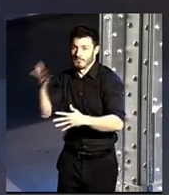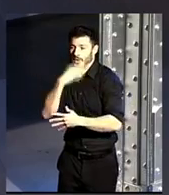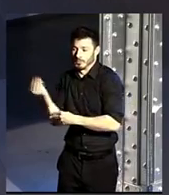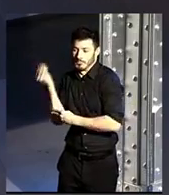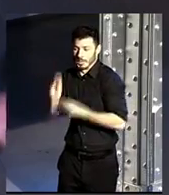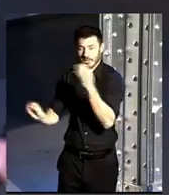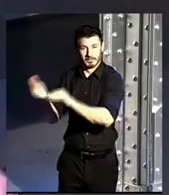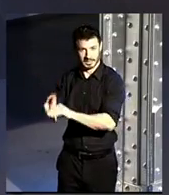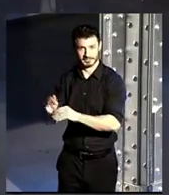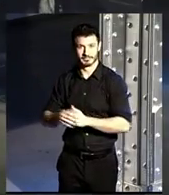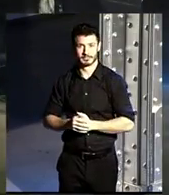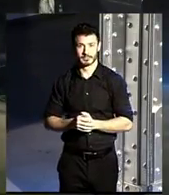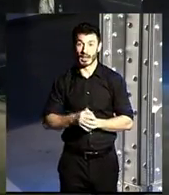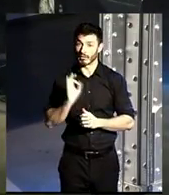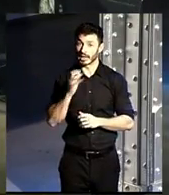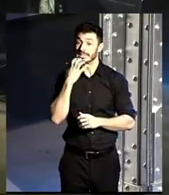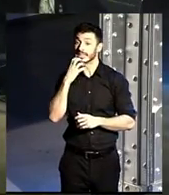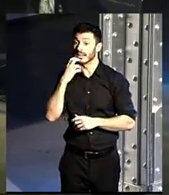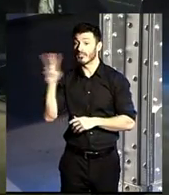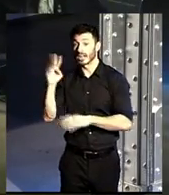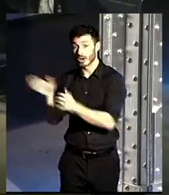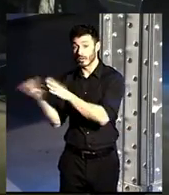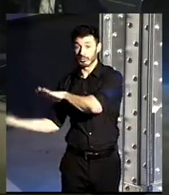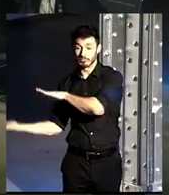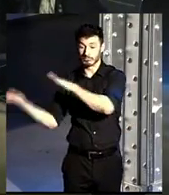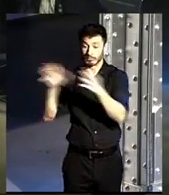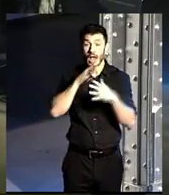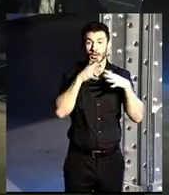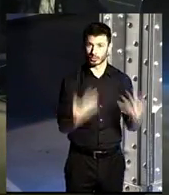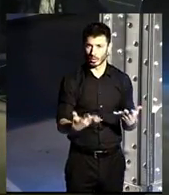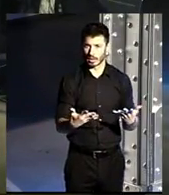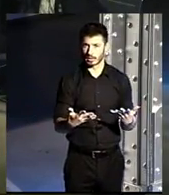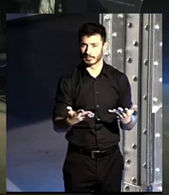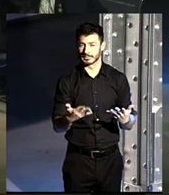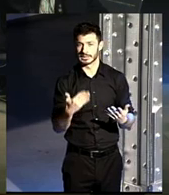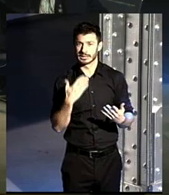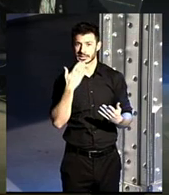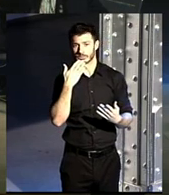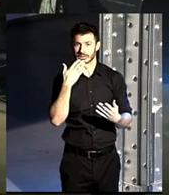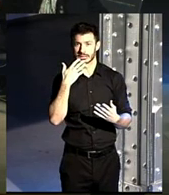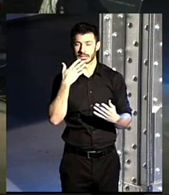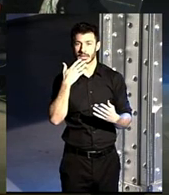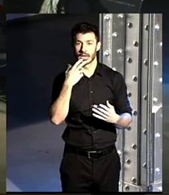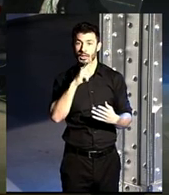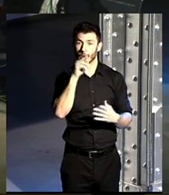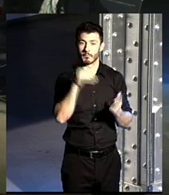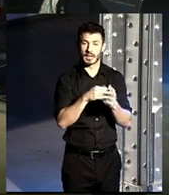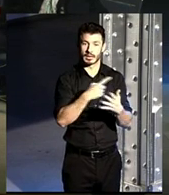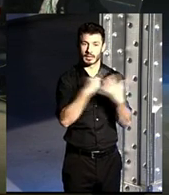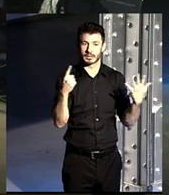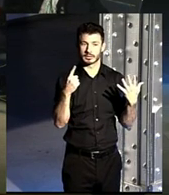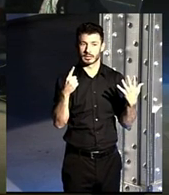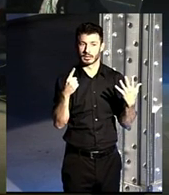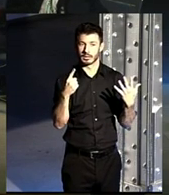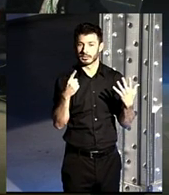si trasladáramos a día de hoy las novelas de Verne, sería como ambientar en el 2016 una novela donde todos los coches son